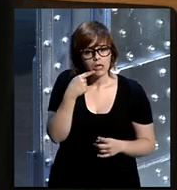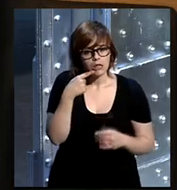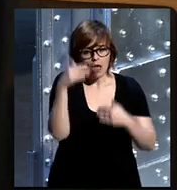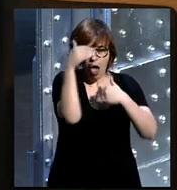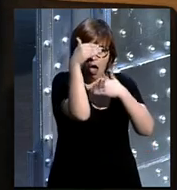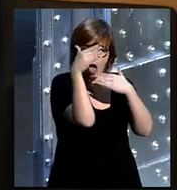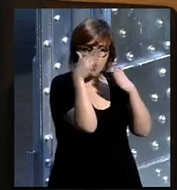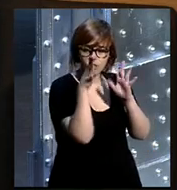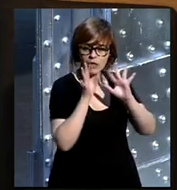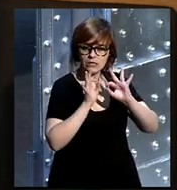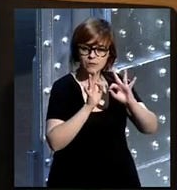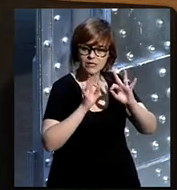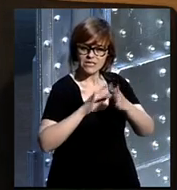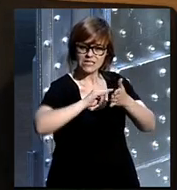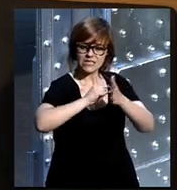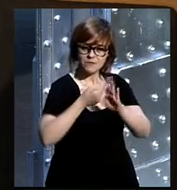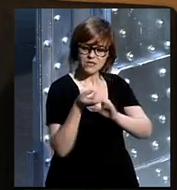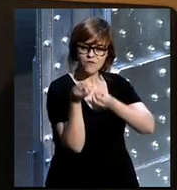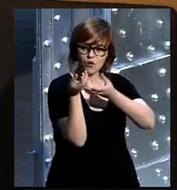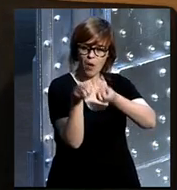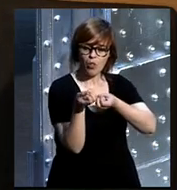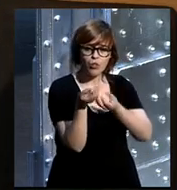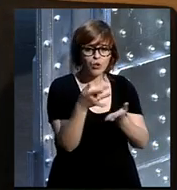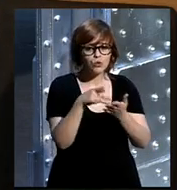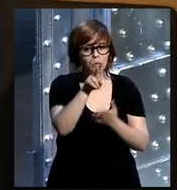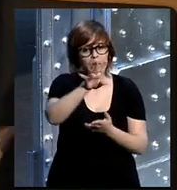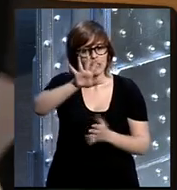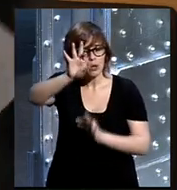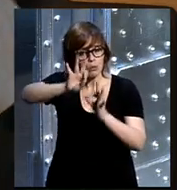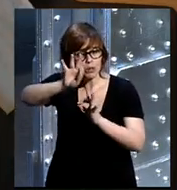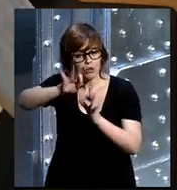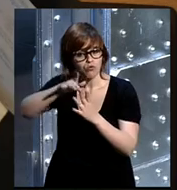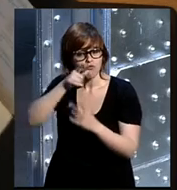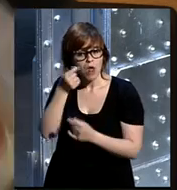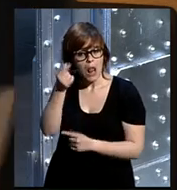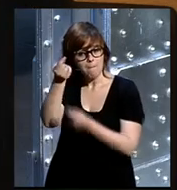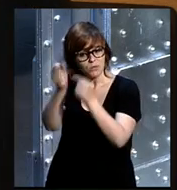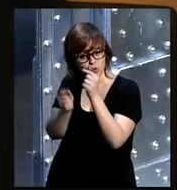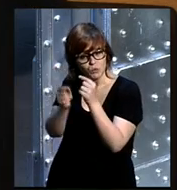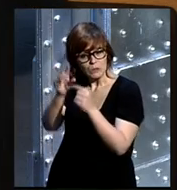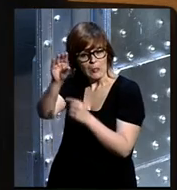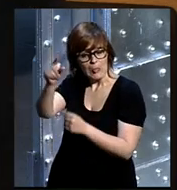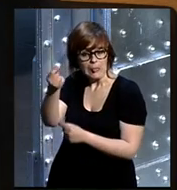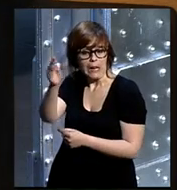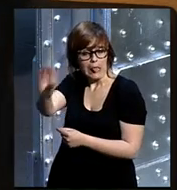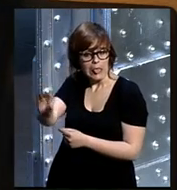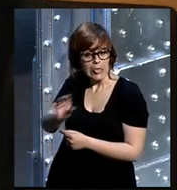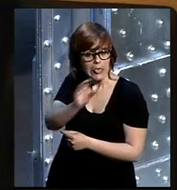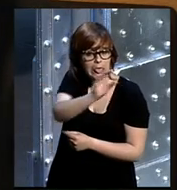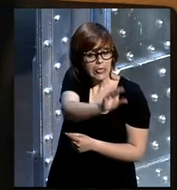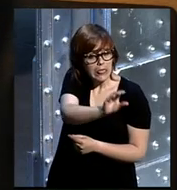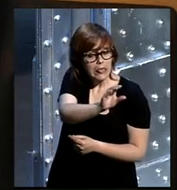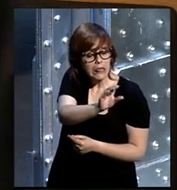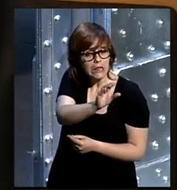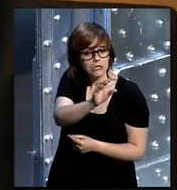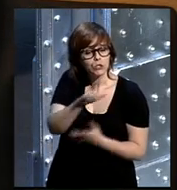temas de sistemas de información de un 25% de ese presupuesto, Yo no sé si sería interesante plantear el